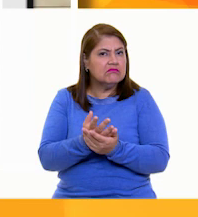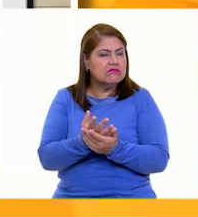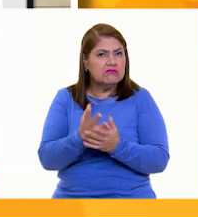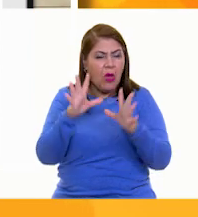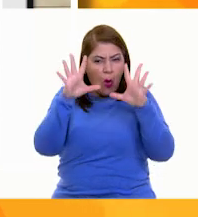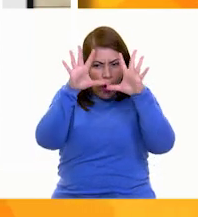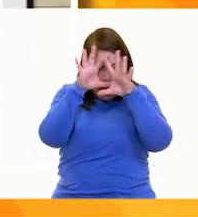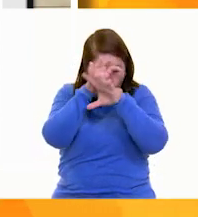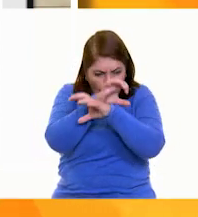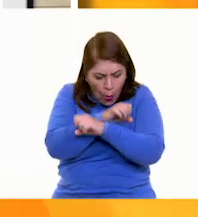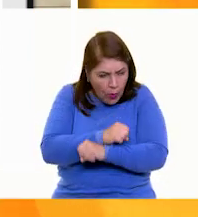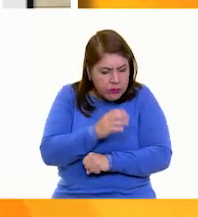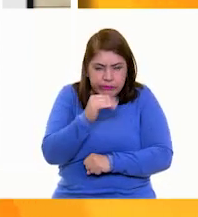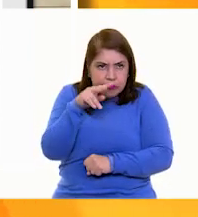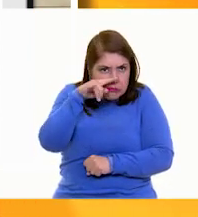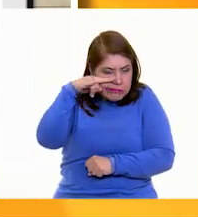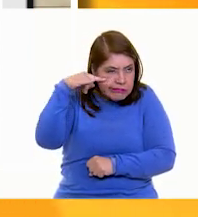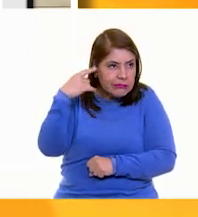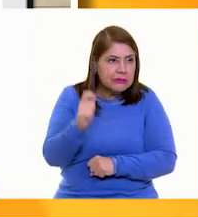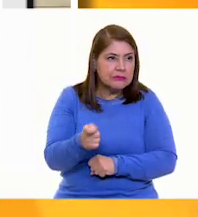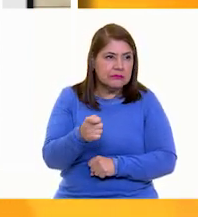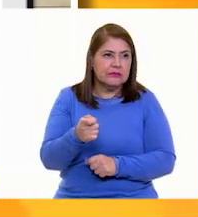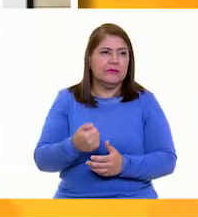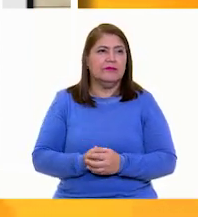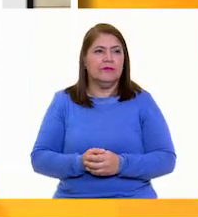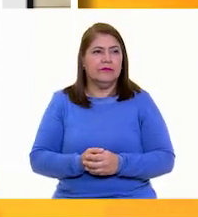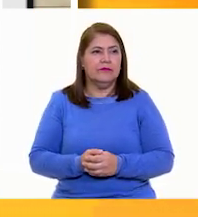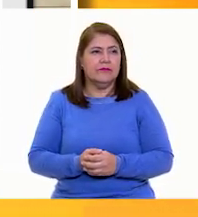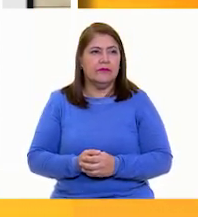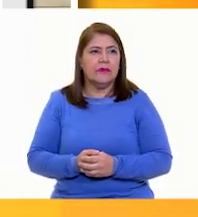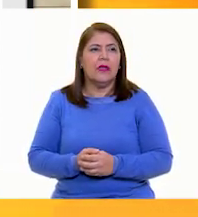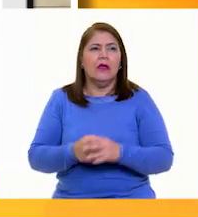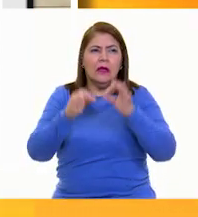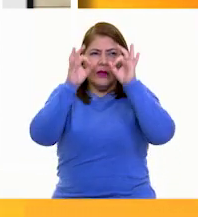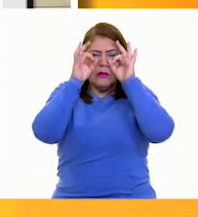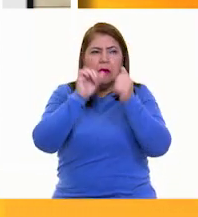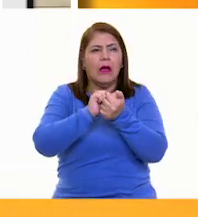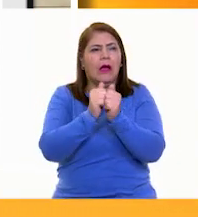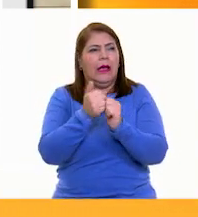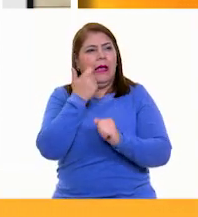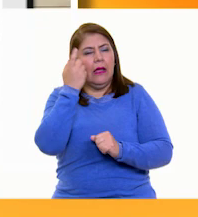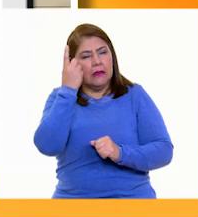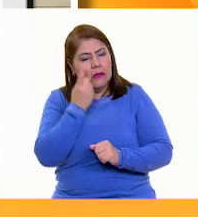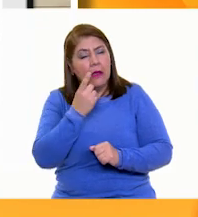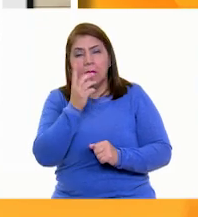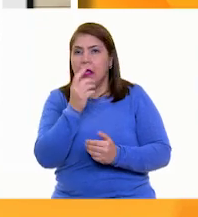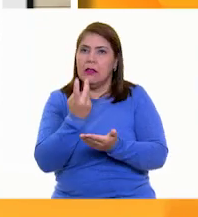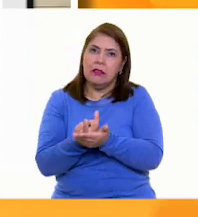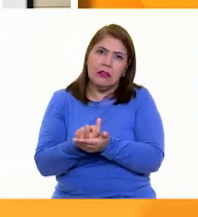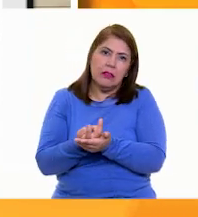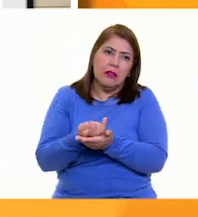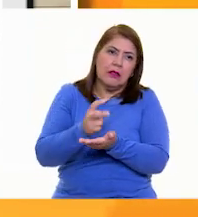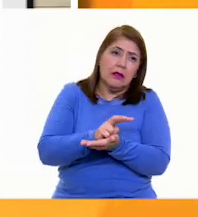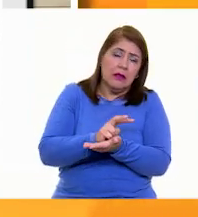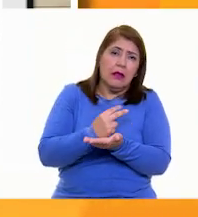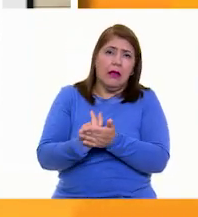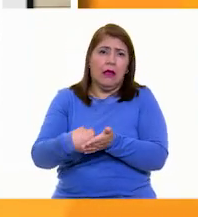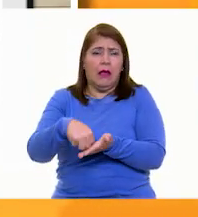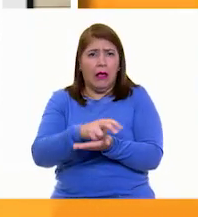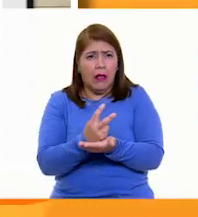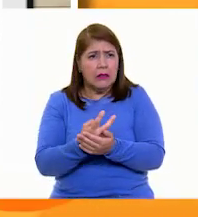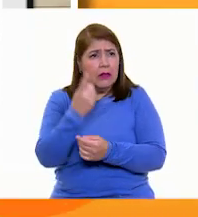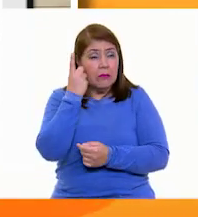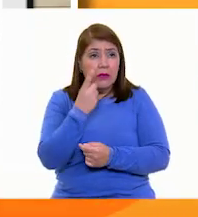oscuridad. Búho trató de dormir, pero no pudo. ¿Y si esos bultos